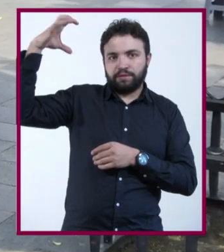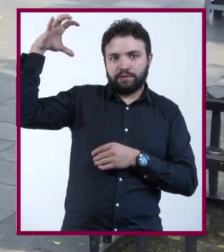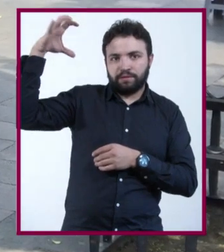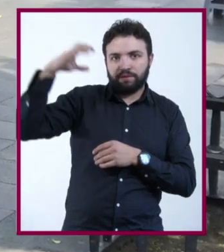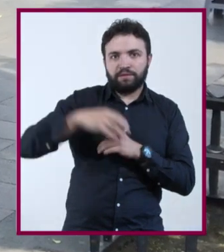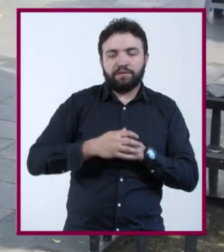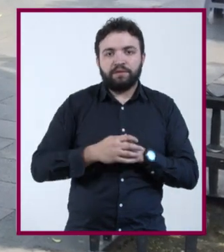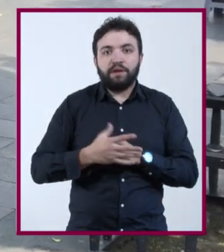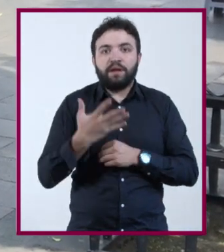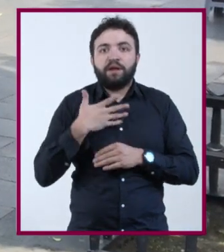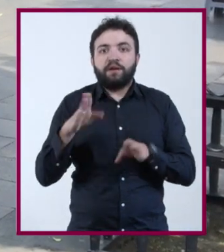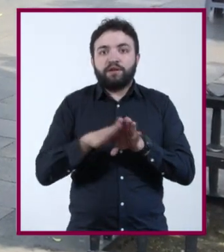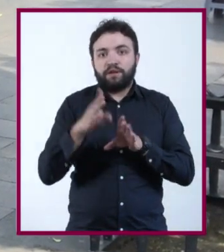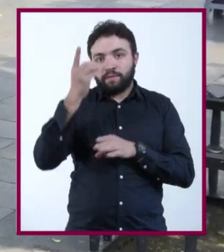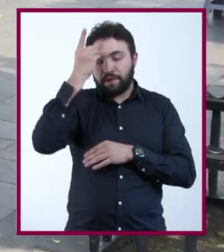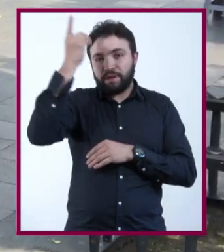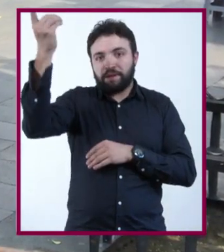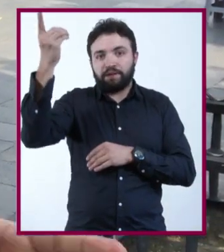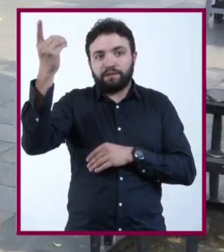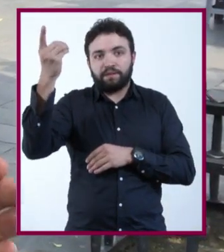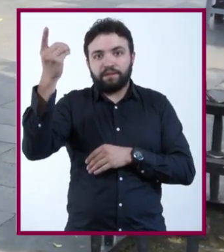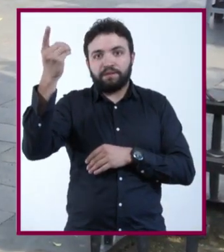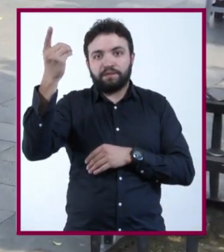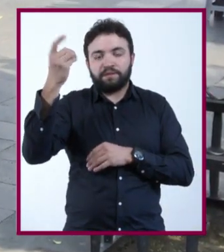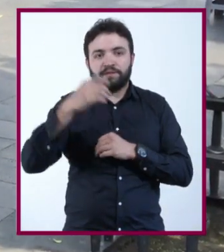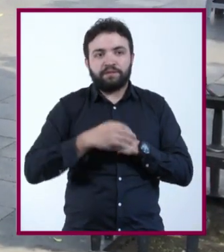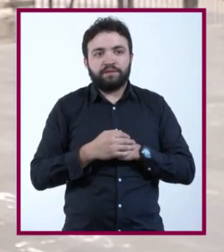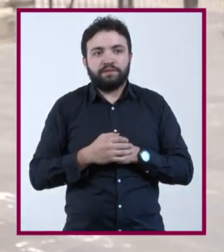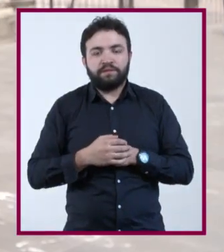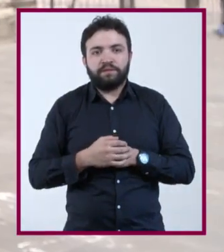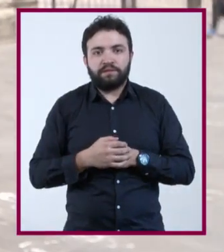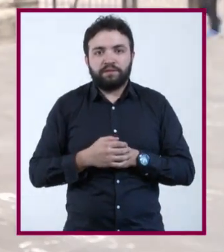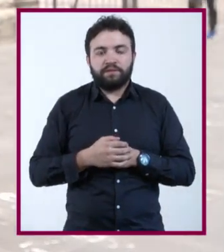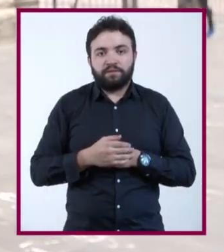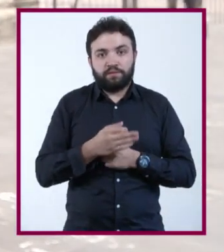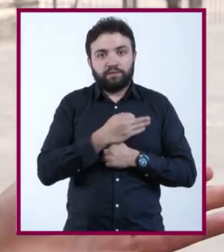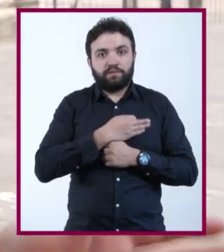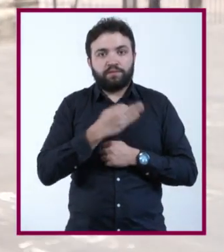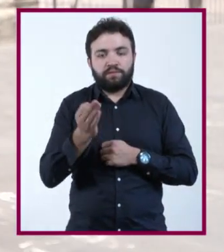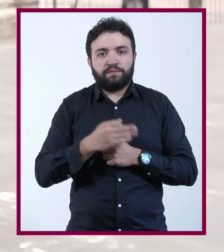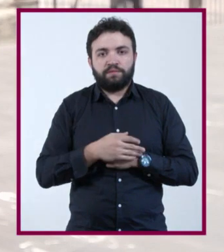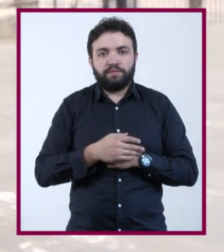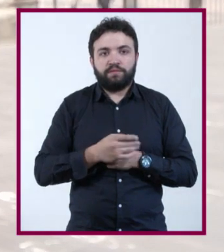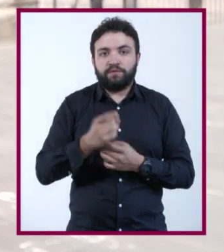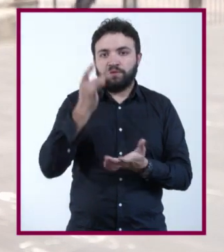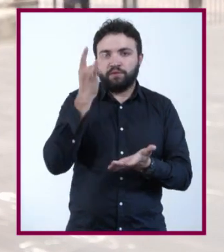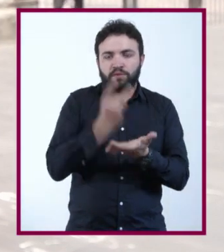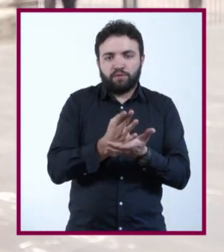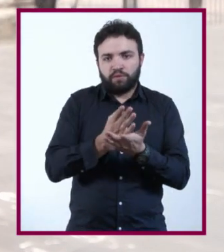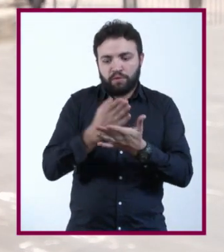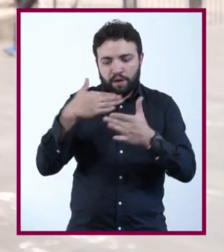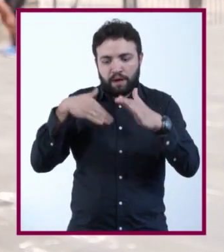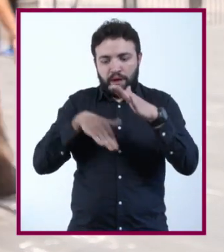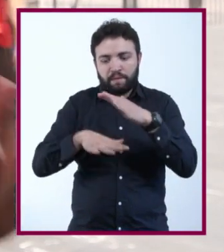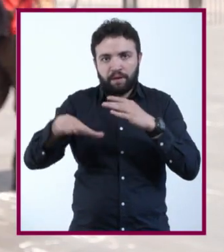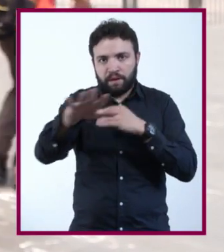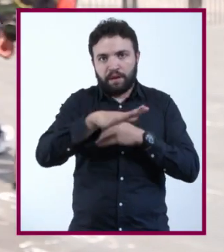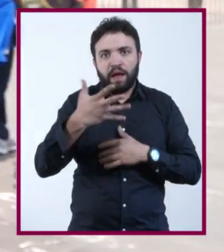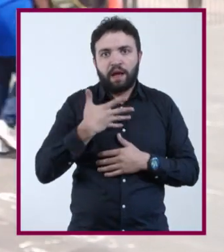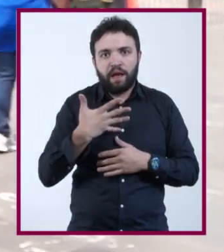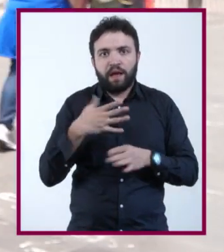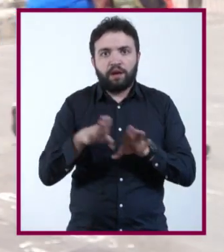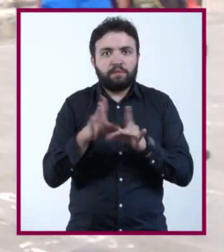la pirámide dedicada al dios Ejecatl, el dios del viento mexica. Bueno, y no solamente debajo de la catedral